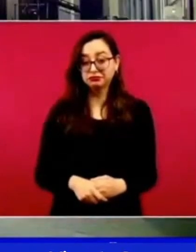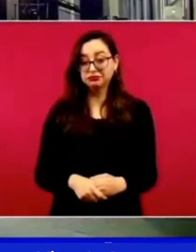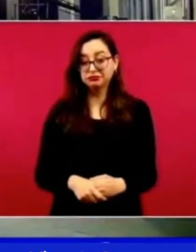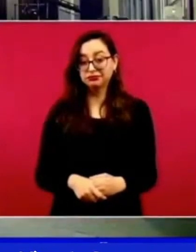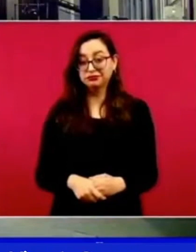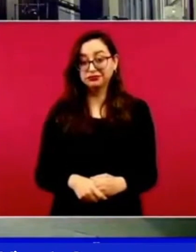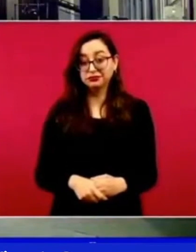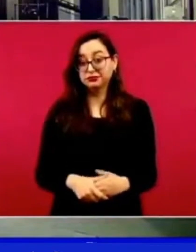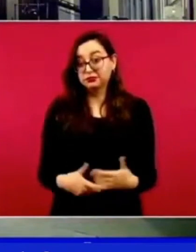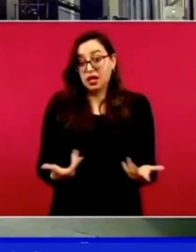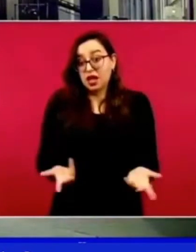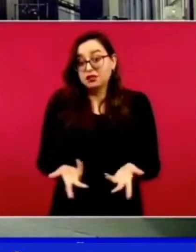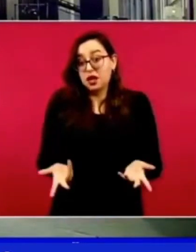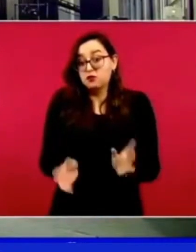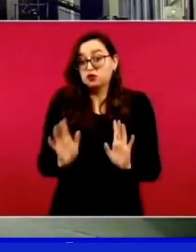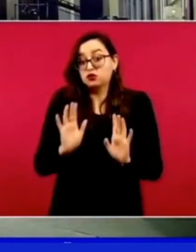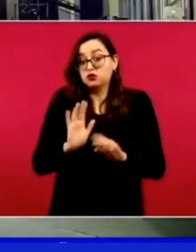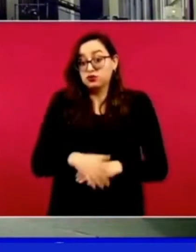¿Qué hacer ante eso?